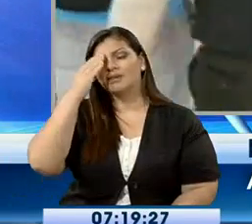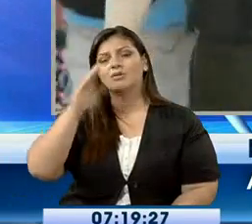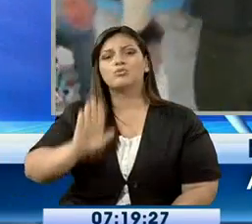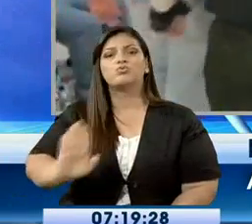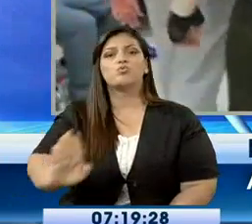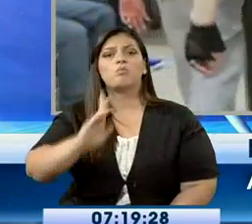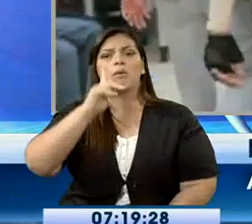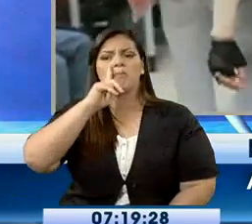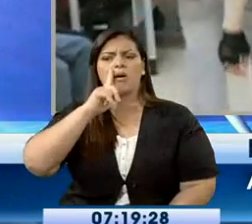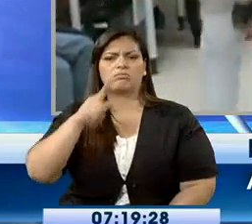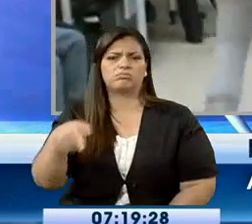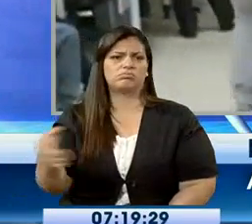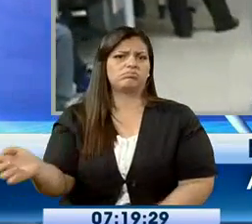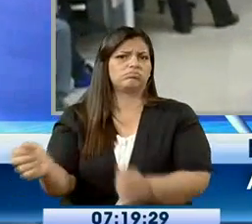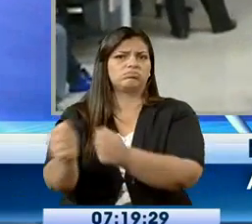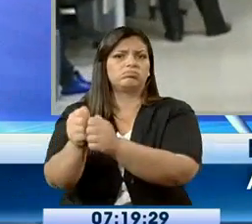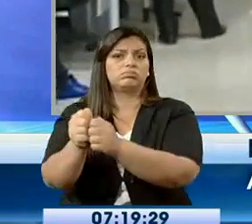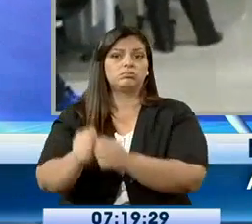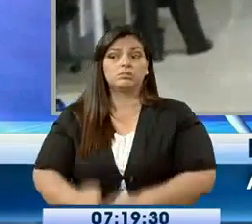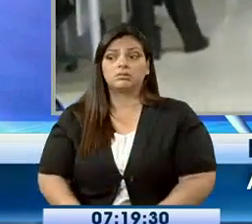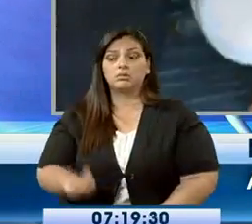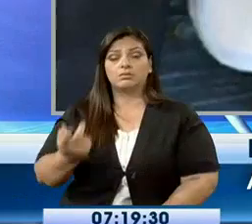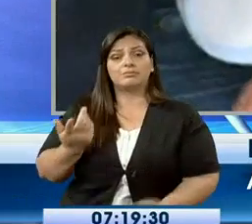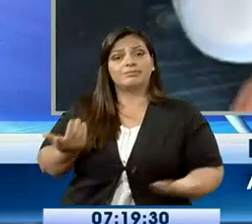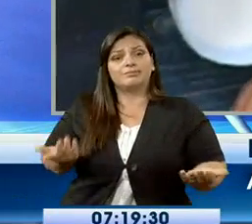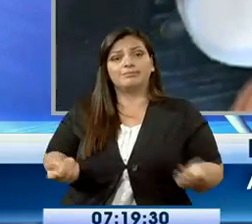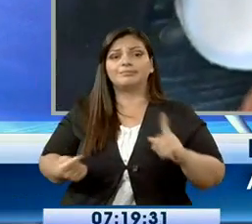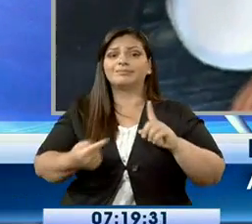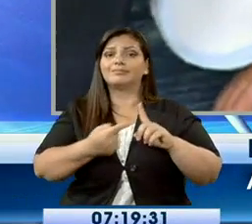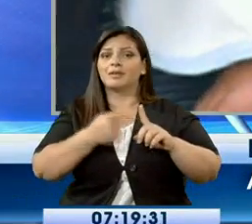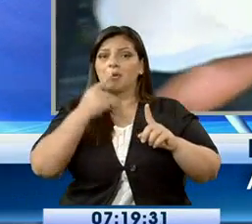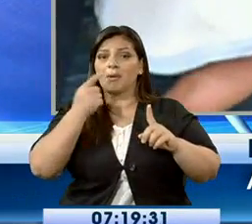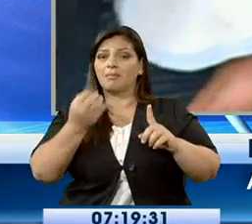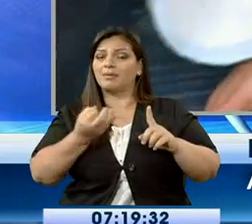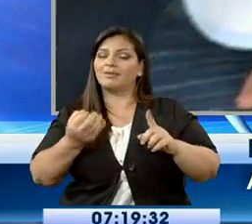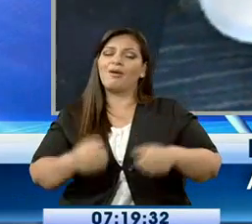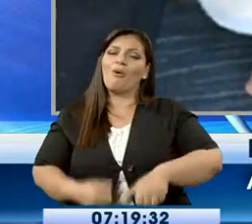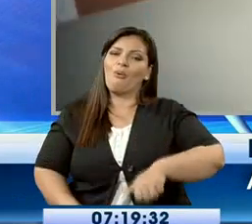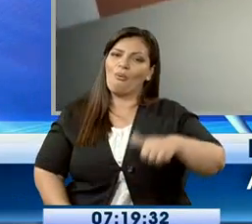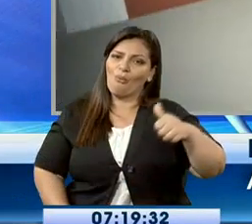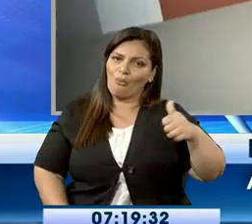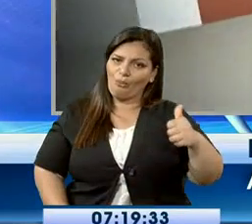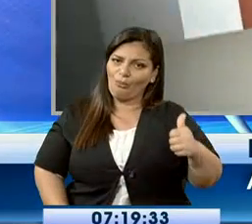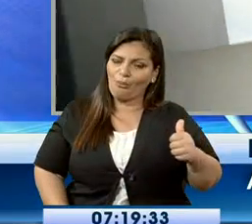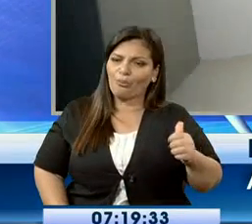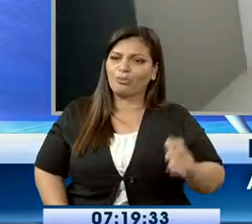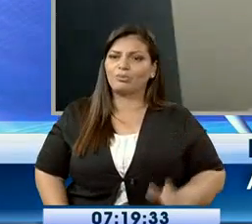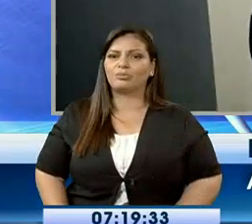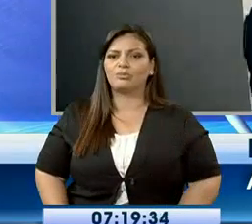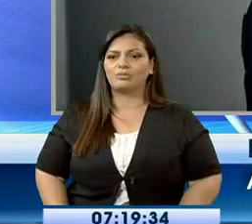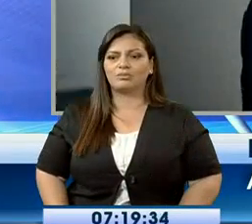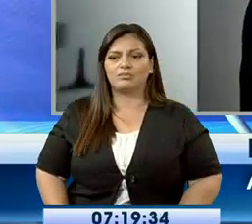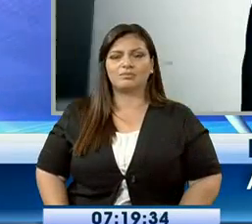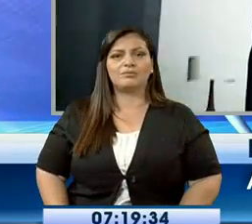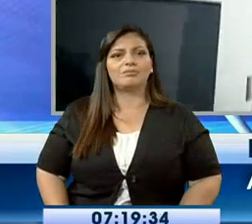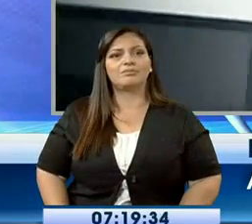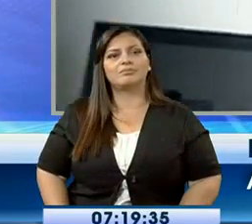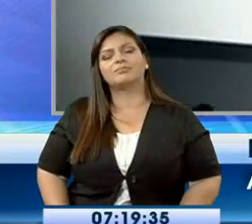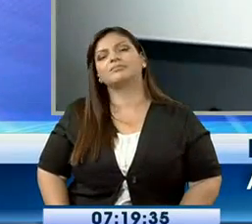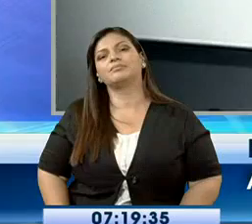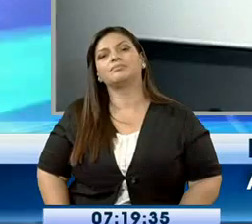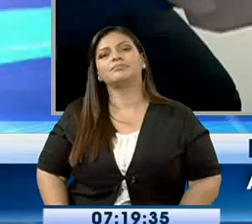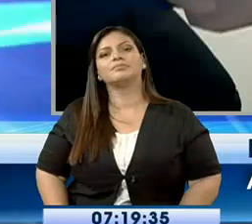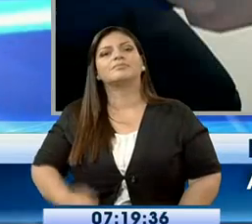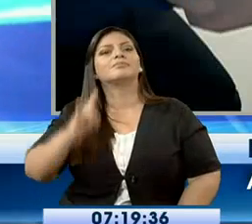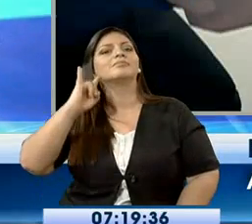la culpa de que ustedes dos adultos hayan decidido unirse y ella ser la intrusa, porque ella no es la